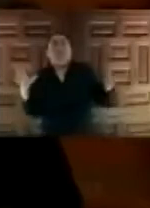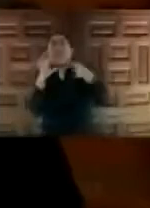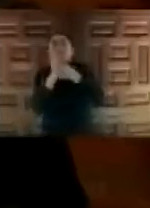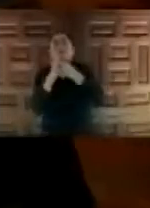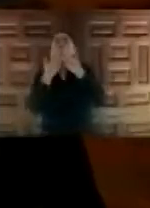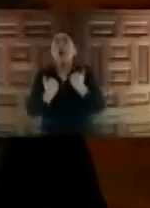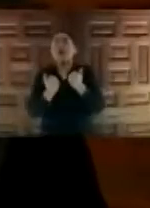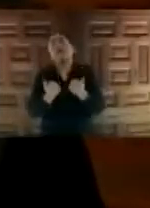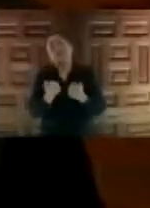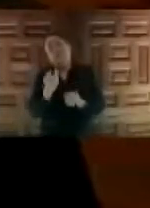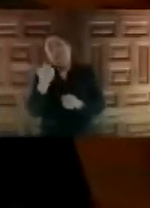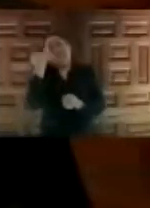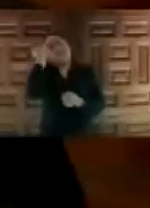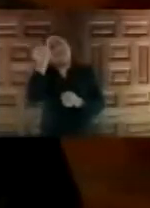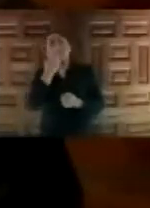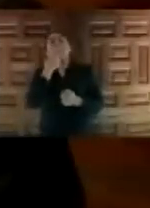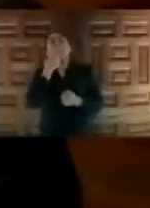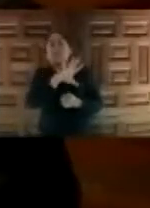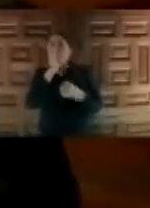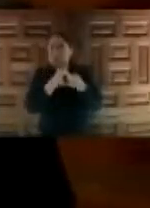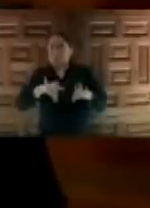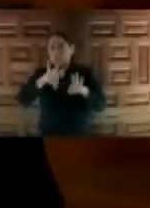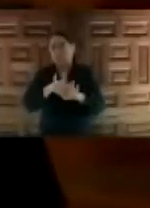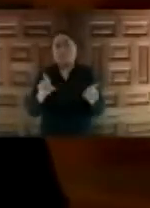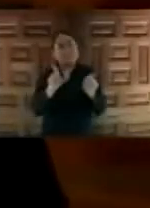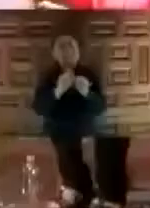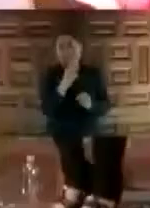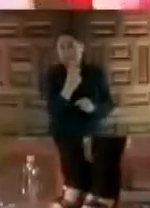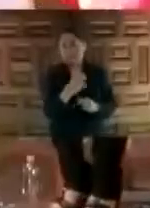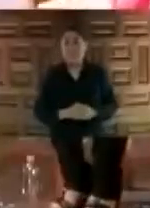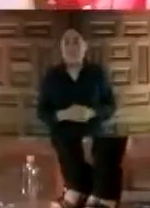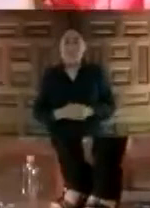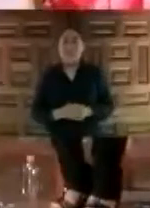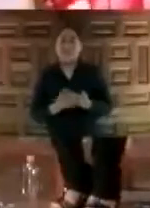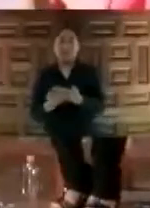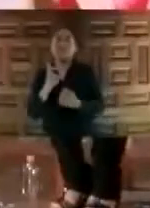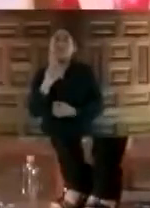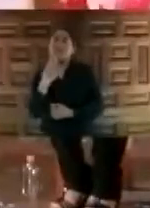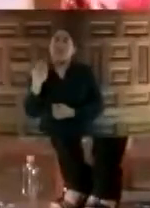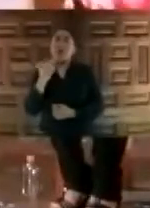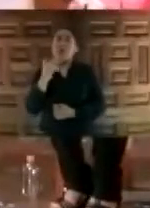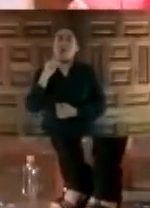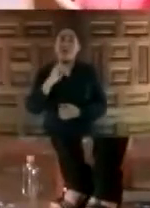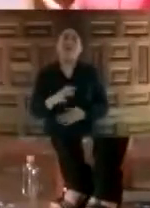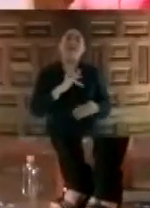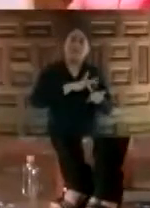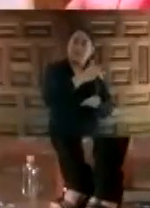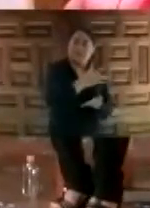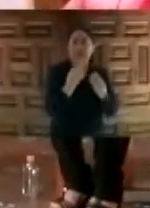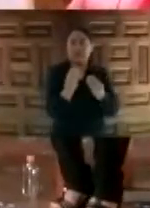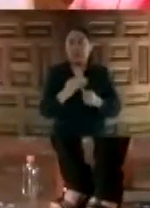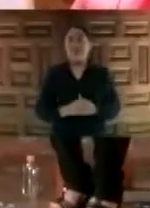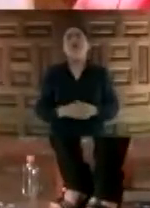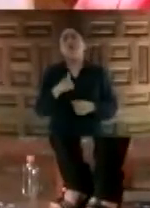creo que eso es un gran aporte que hay que recuperar de la ley. Aquí me detengo. Adelante, doctora Guadalupe, por favor. Muchas gracias. Respecto